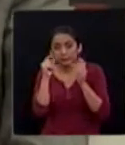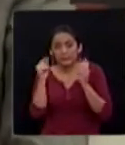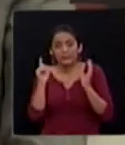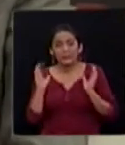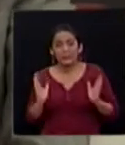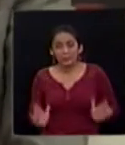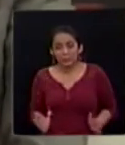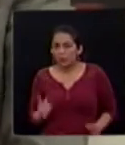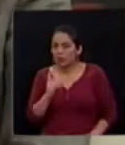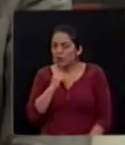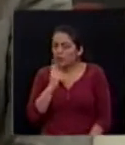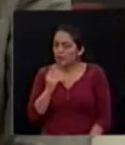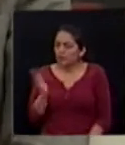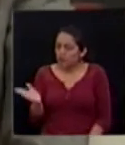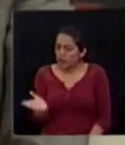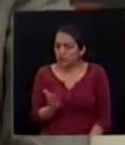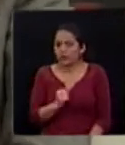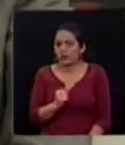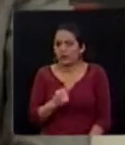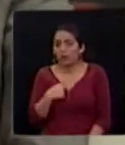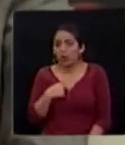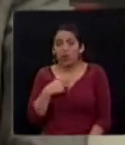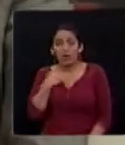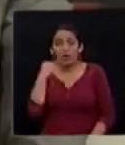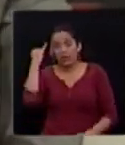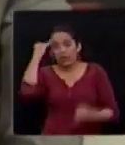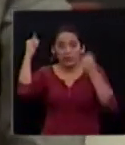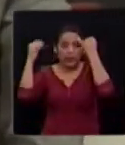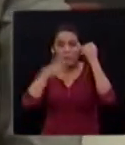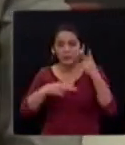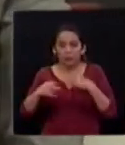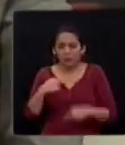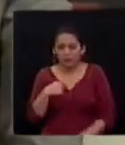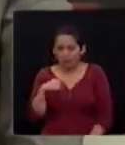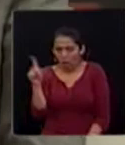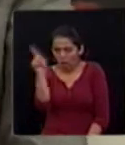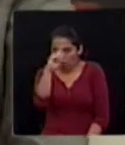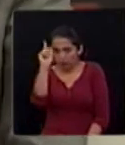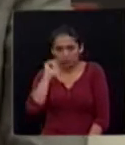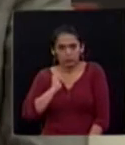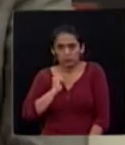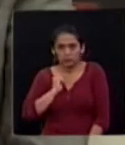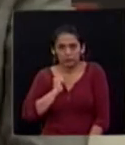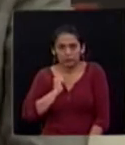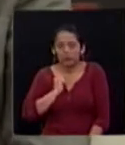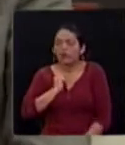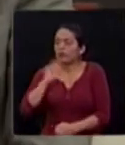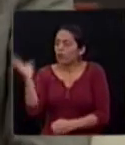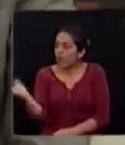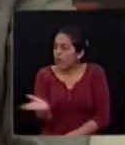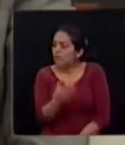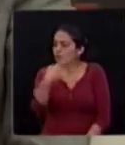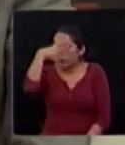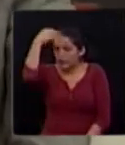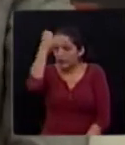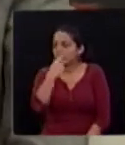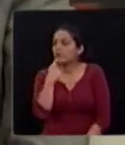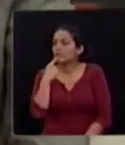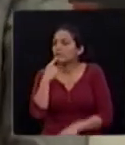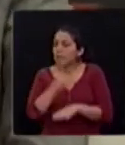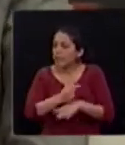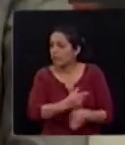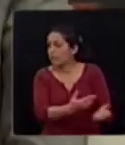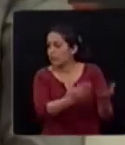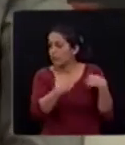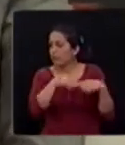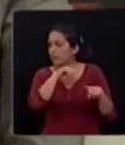demagogia. Es necesario vincular al vicepresidente de la República a esta investigación. Es necesario que se le pida autorización al presidente